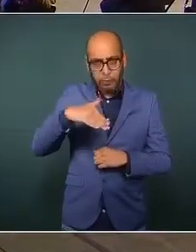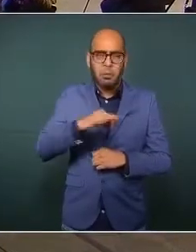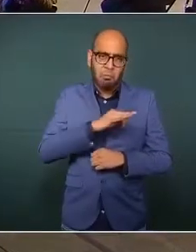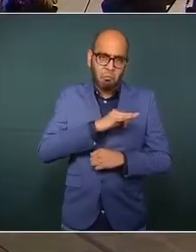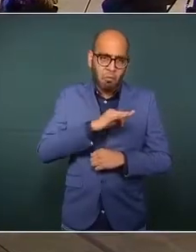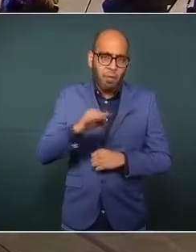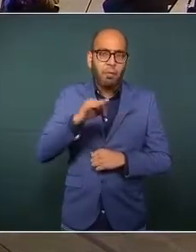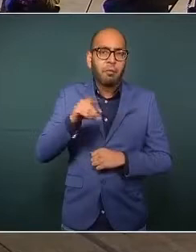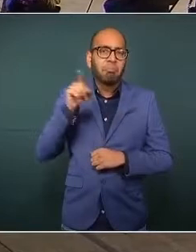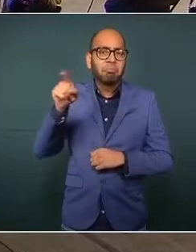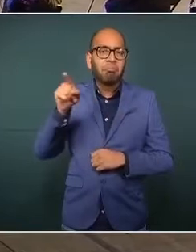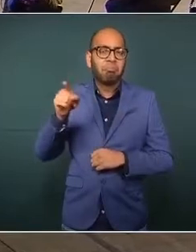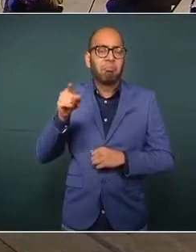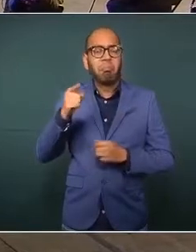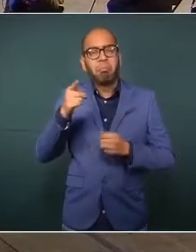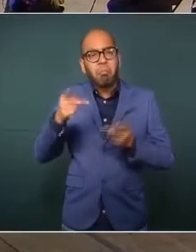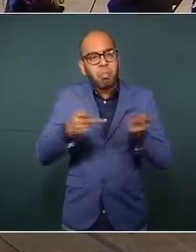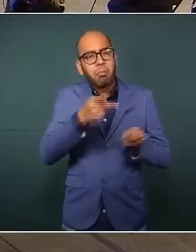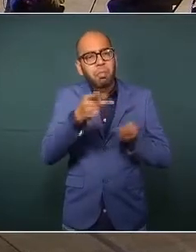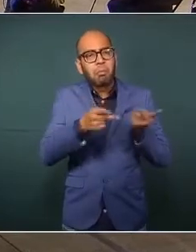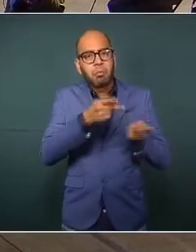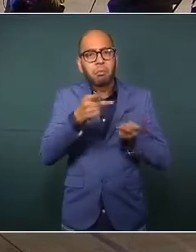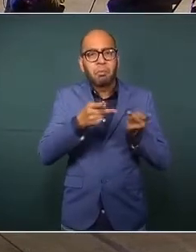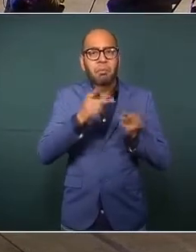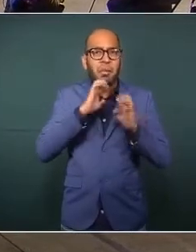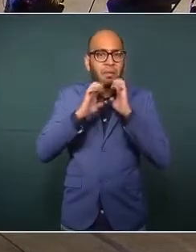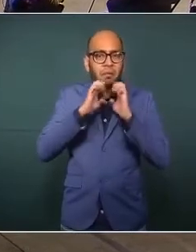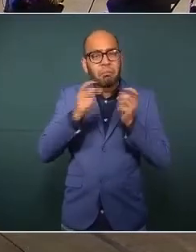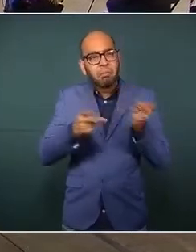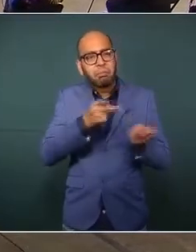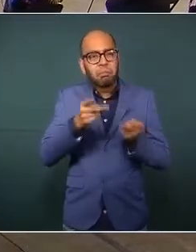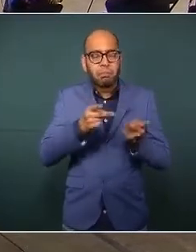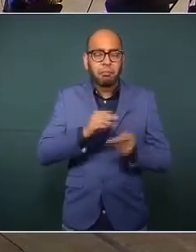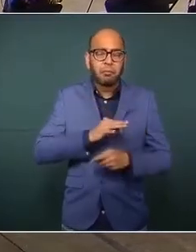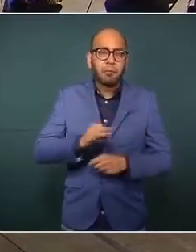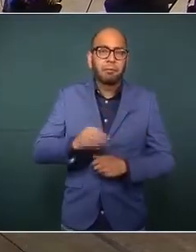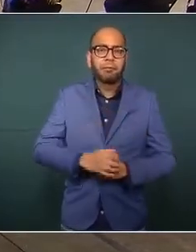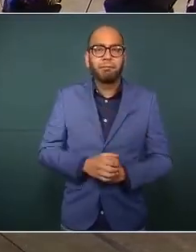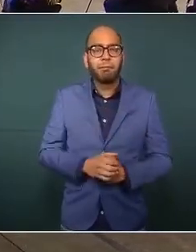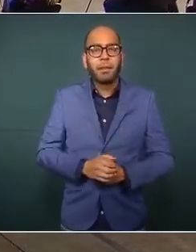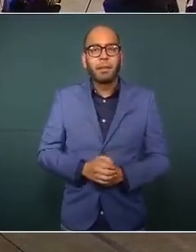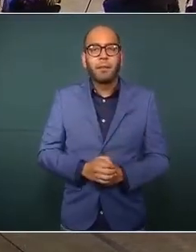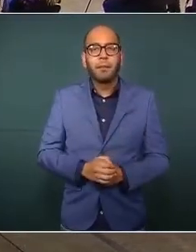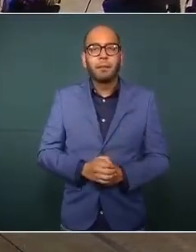de ustedes. Vamos con el ciudadano gobernador.